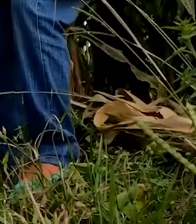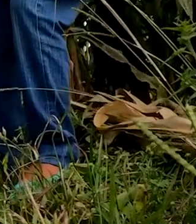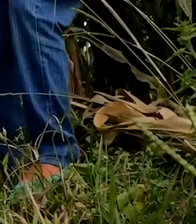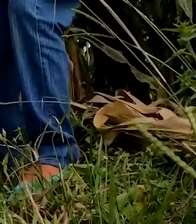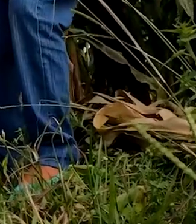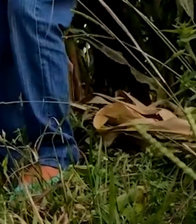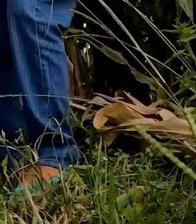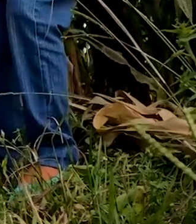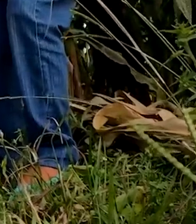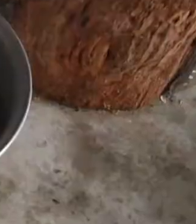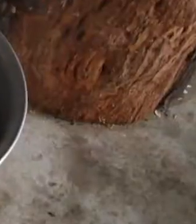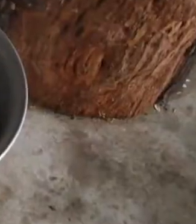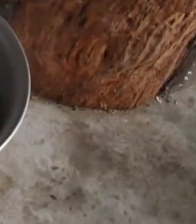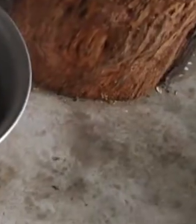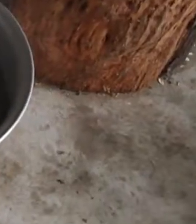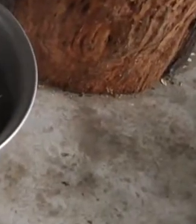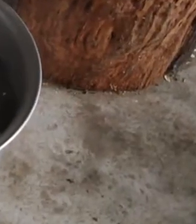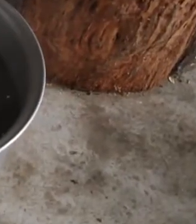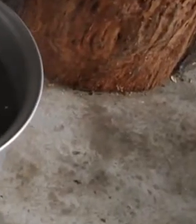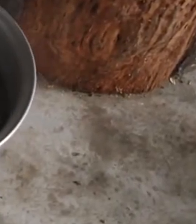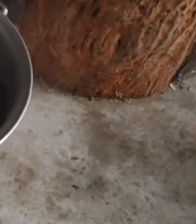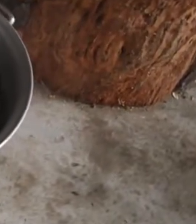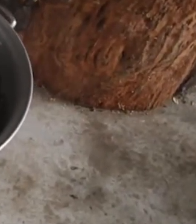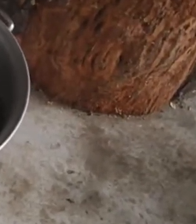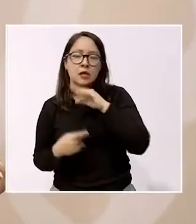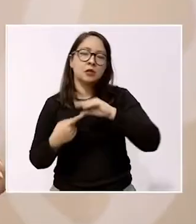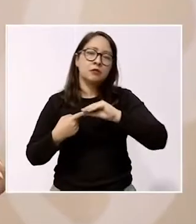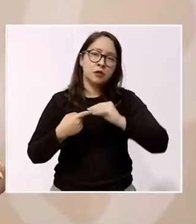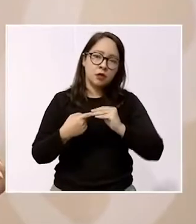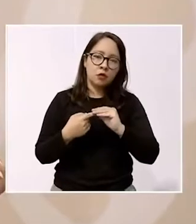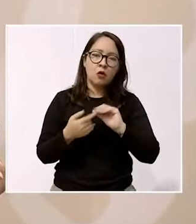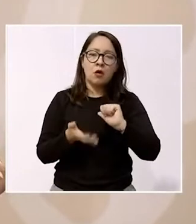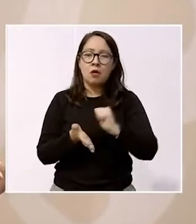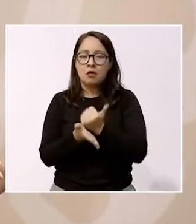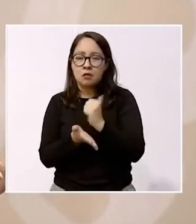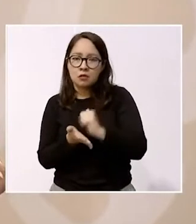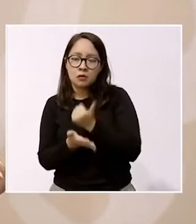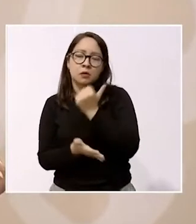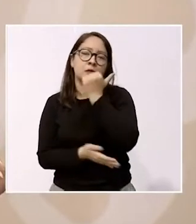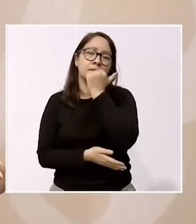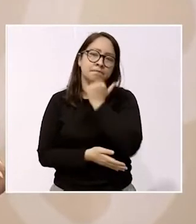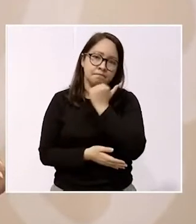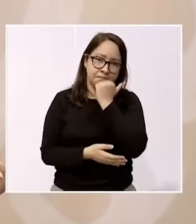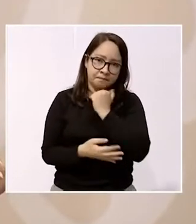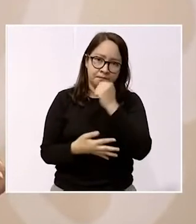es maíz, frijol, arroz, azúcar,